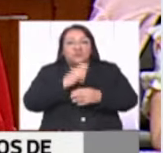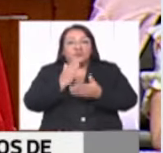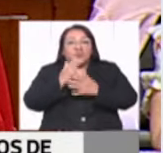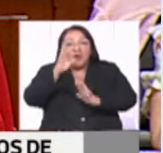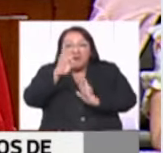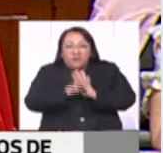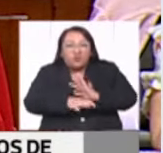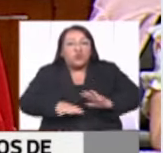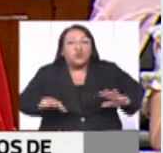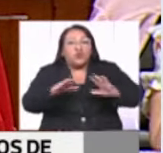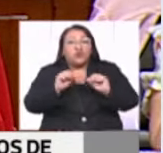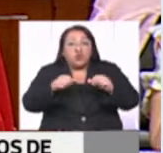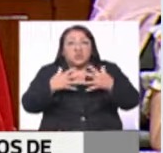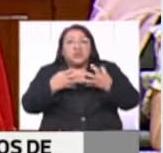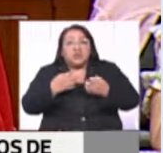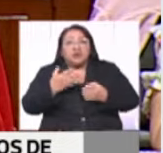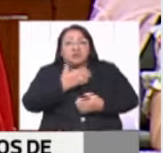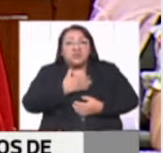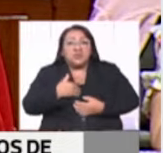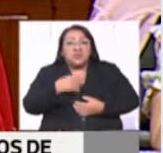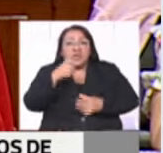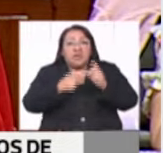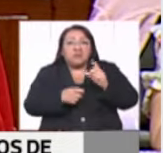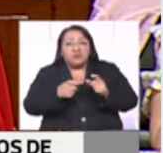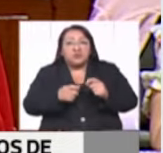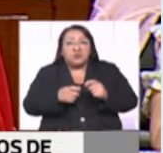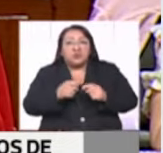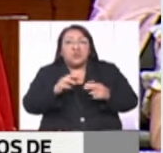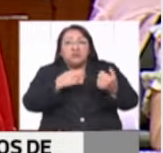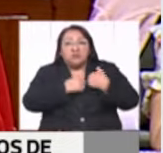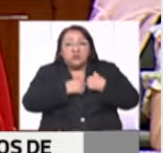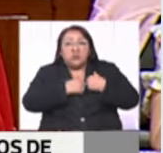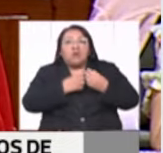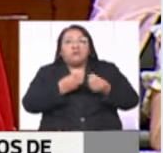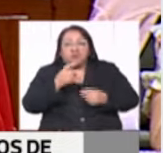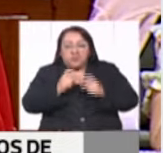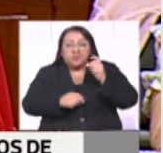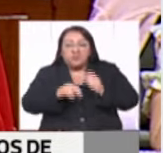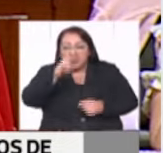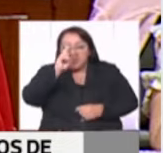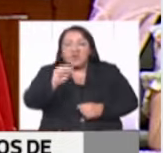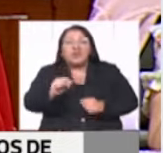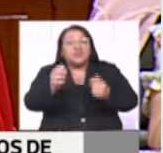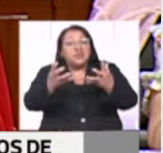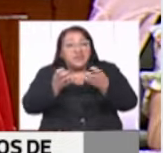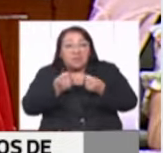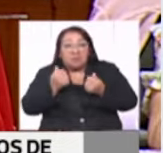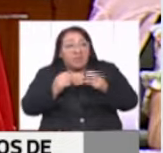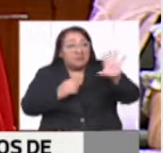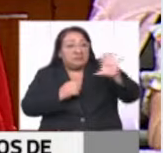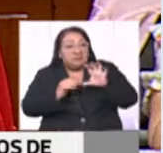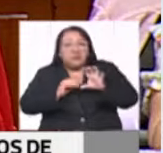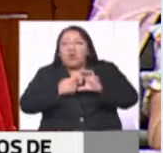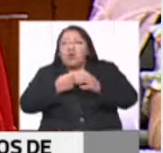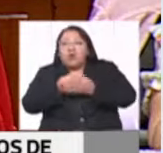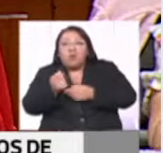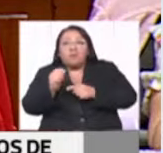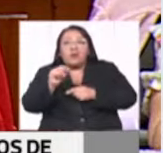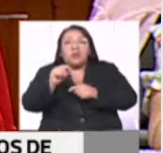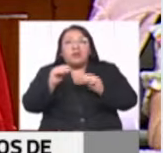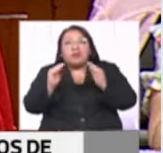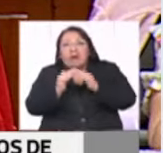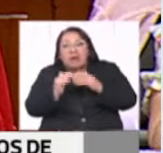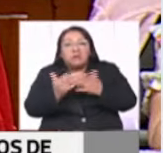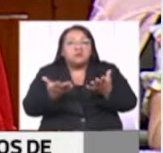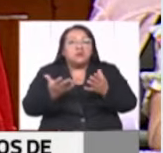fondo. Y yo sí quiero, presidente, que las personas que son responsables, porque hay muchos peruanos que han decidido invertir, comprarse un pequeño lote,